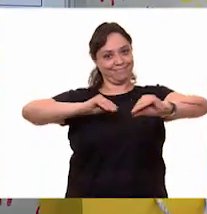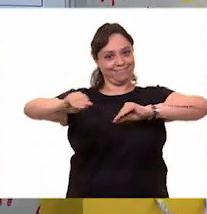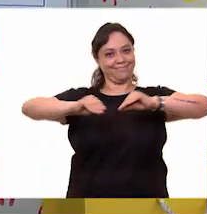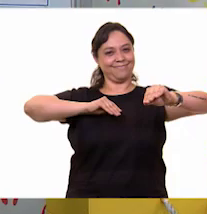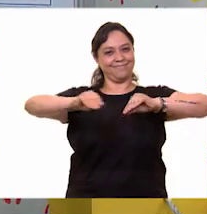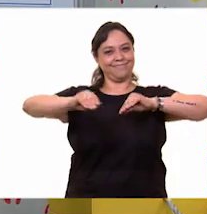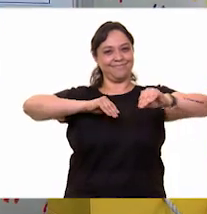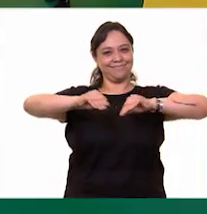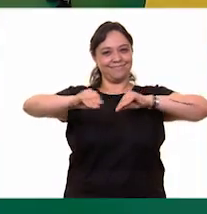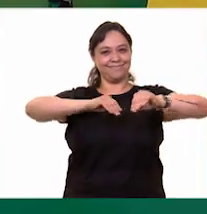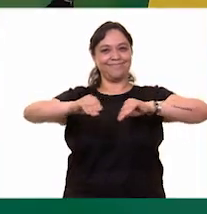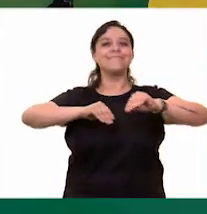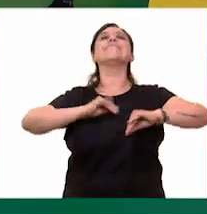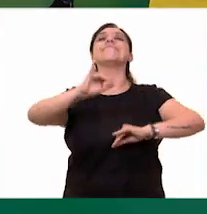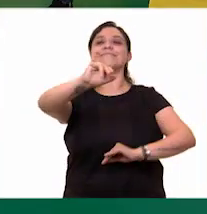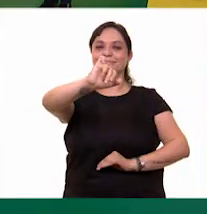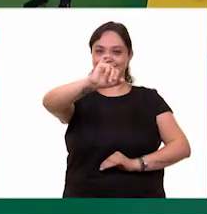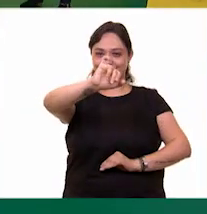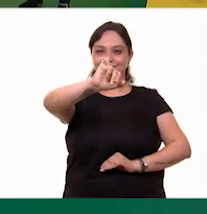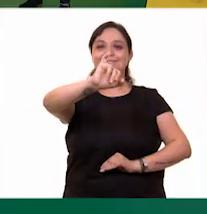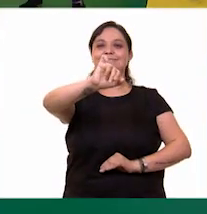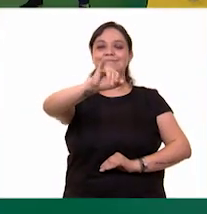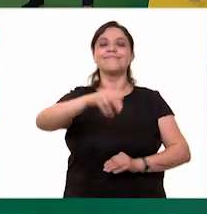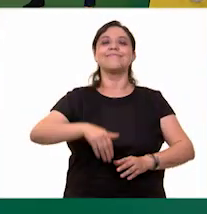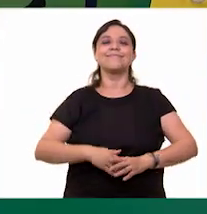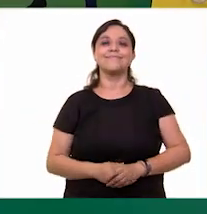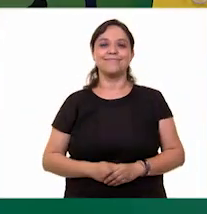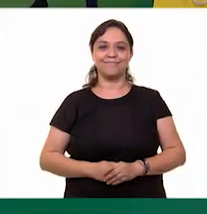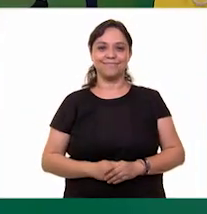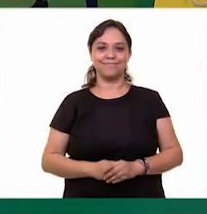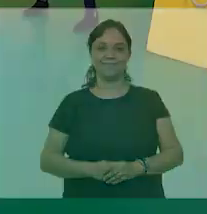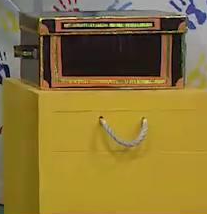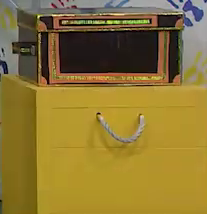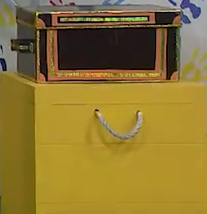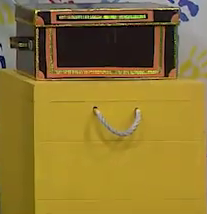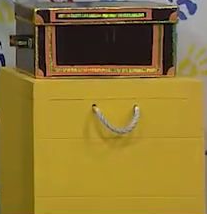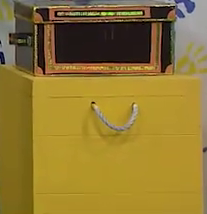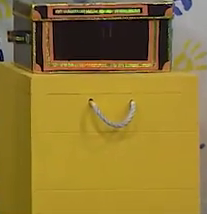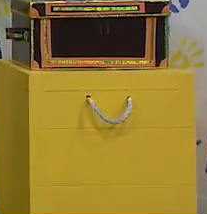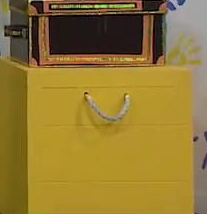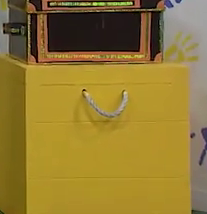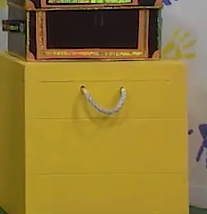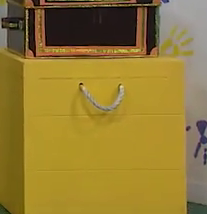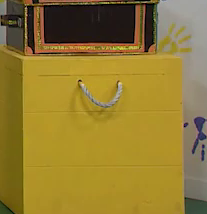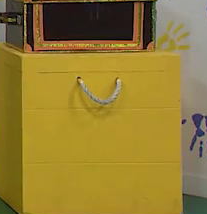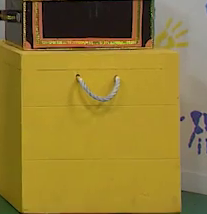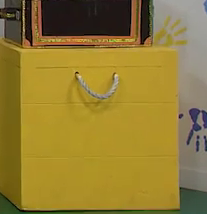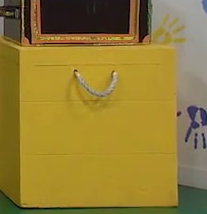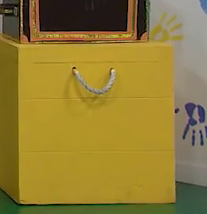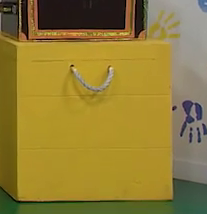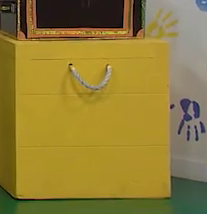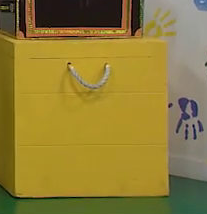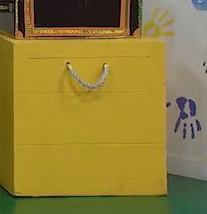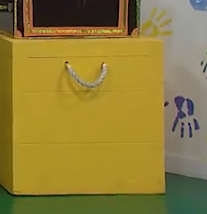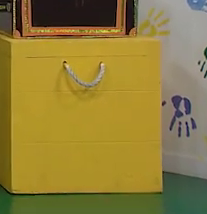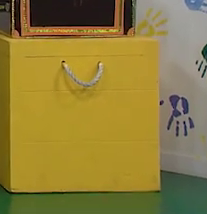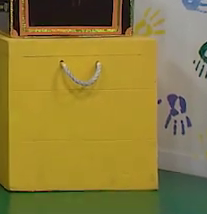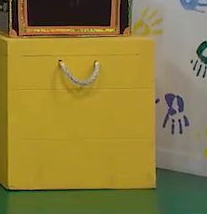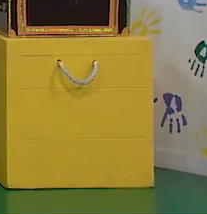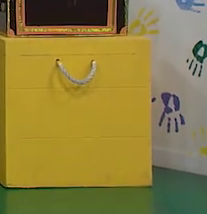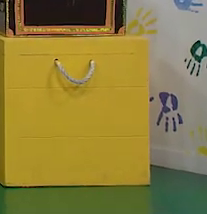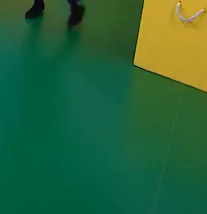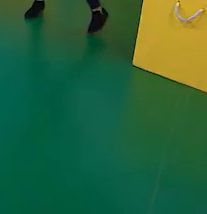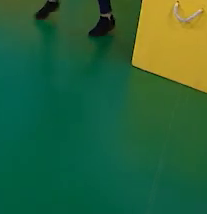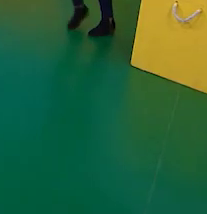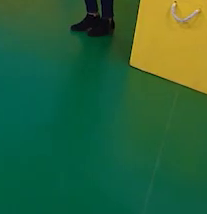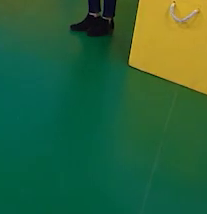¿Movernos? Movernos, así es. Vamos a movernos ¿Y entonces. ¿Y tú cómo te vas a mover ahora? Ah, yo voy a hacer brinquitos de un lado a otro. ¿Brinquitos de un lado a otro? Sí, yo voy a hacer brinquitos de un lado a otro.